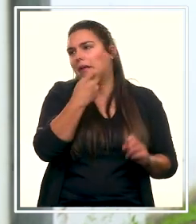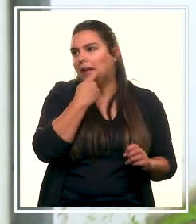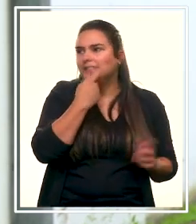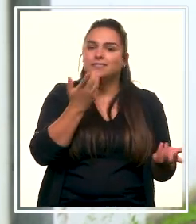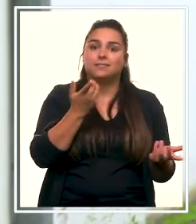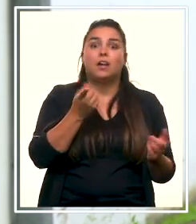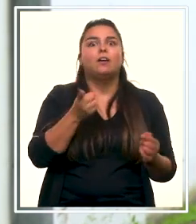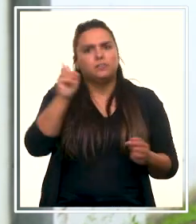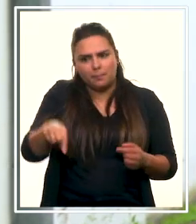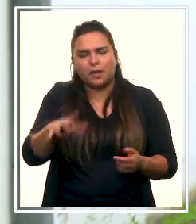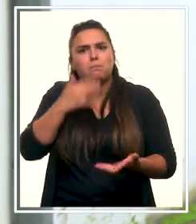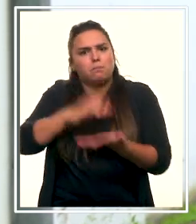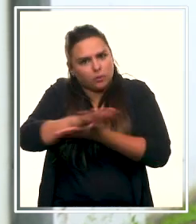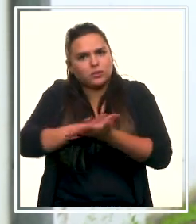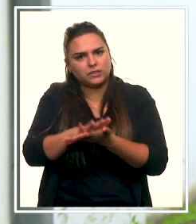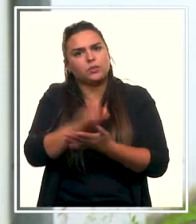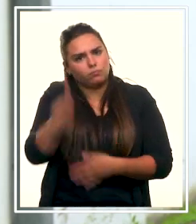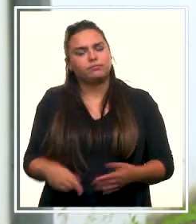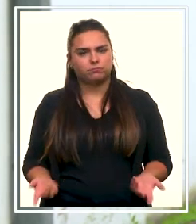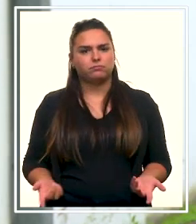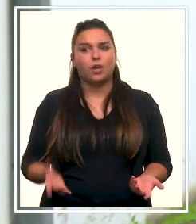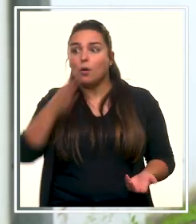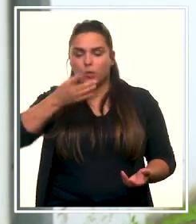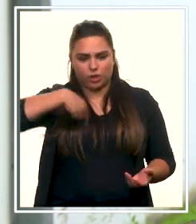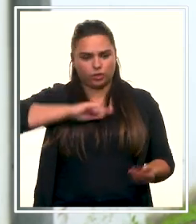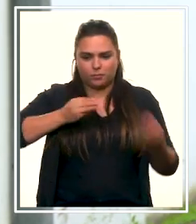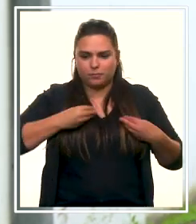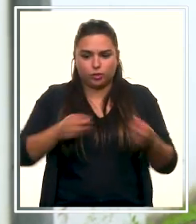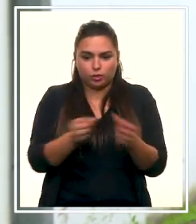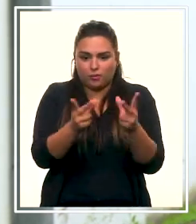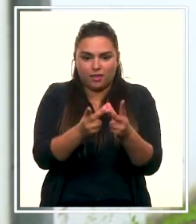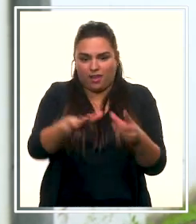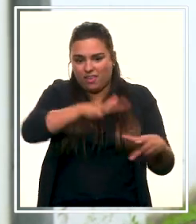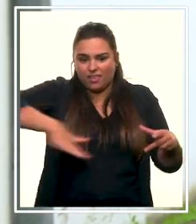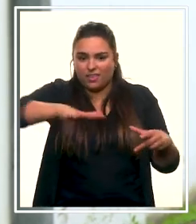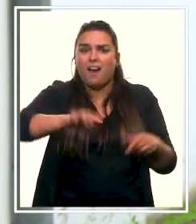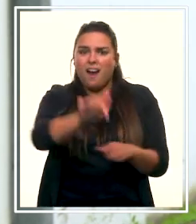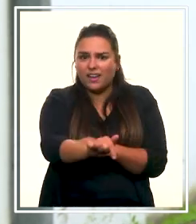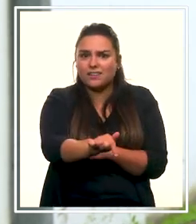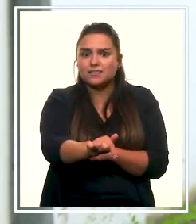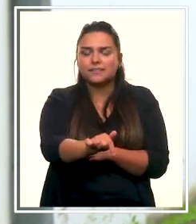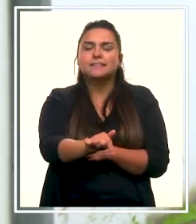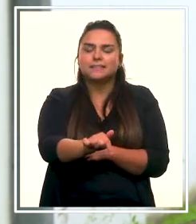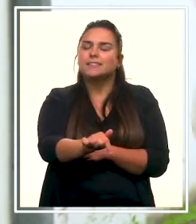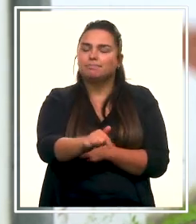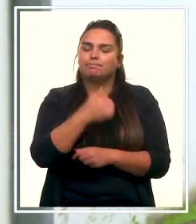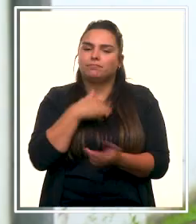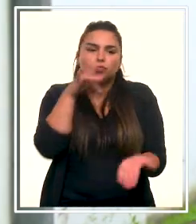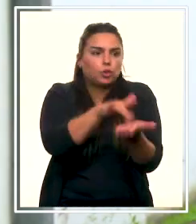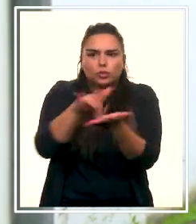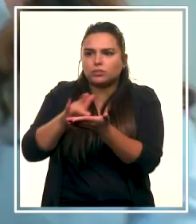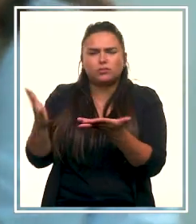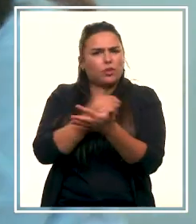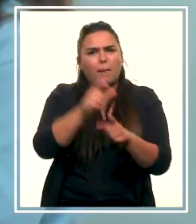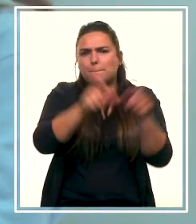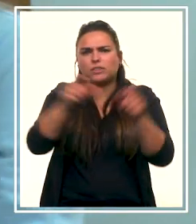qué no también lengua de signos? Porque nosotros vivimos en una sociedad donde existimos toda clase de